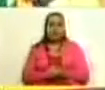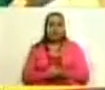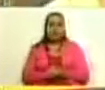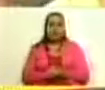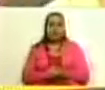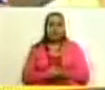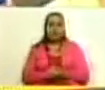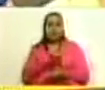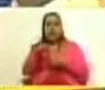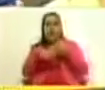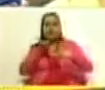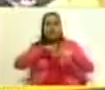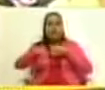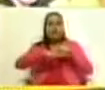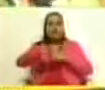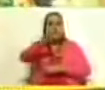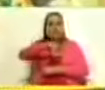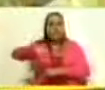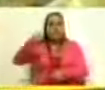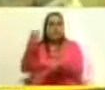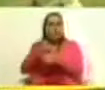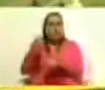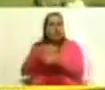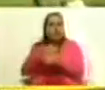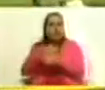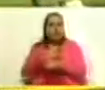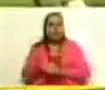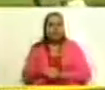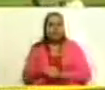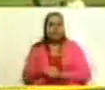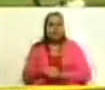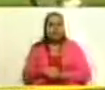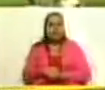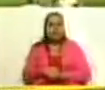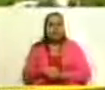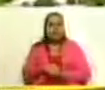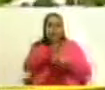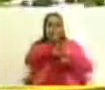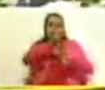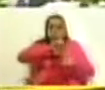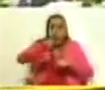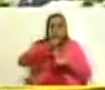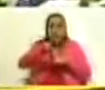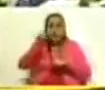Luego al movimiento sindical y a los movimientos trabajadores y de obreros.